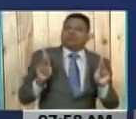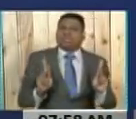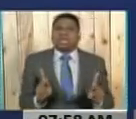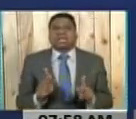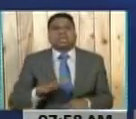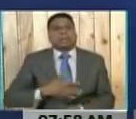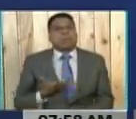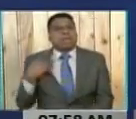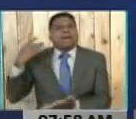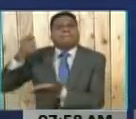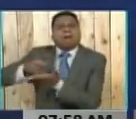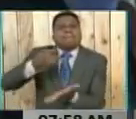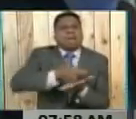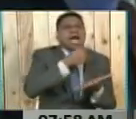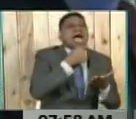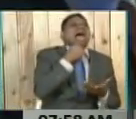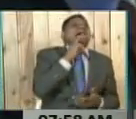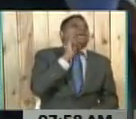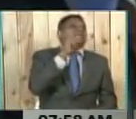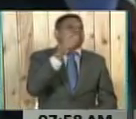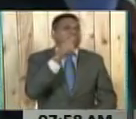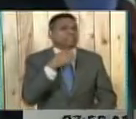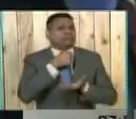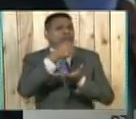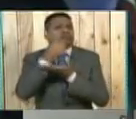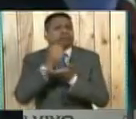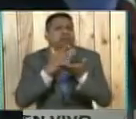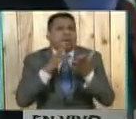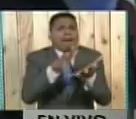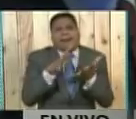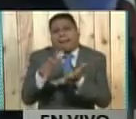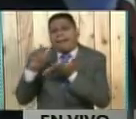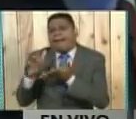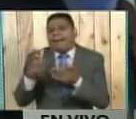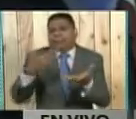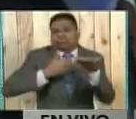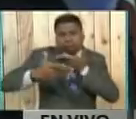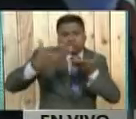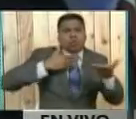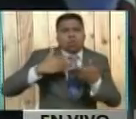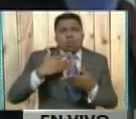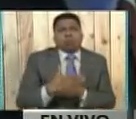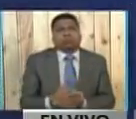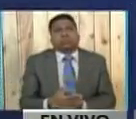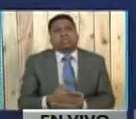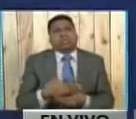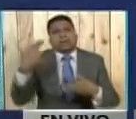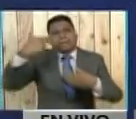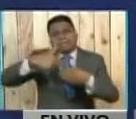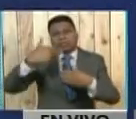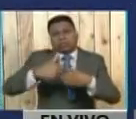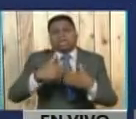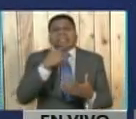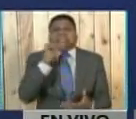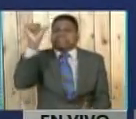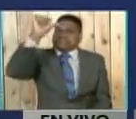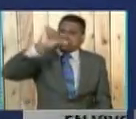una inversión de beneficio mutuo, del ganar-ganar. Las inversiones petroleras han sido afectadas